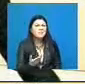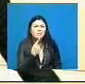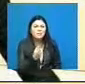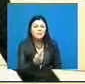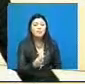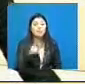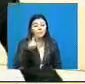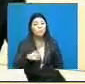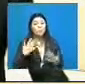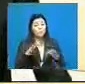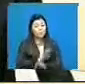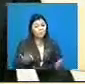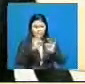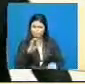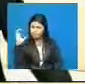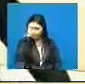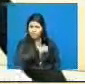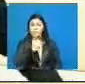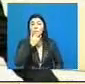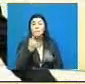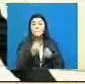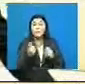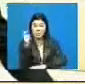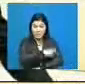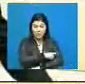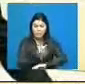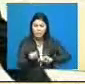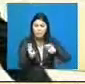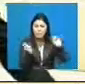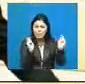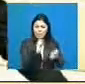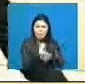teniendo en cuenta que el precio del petróleo ha venido cambiando.